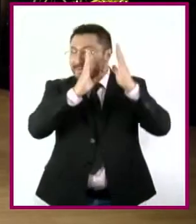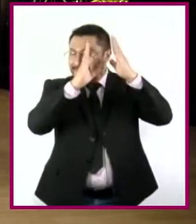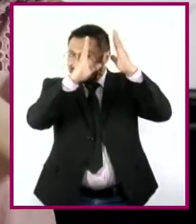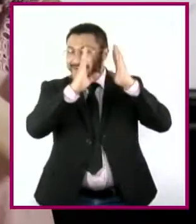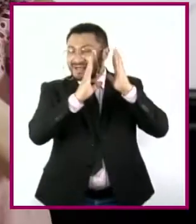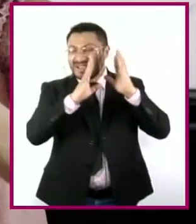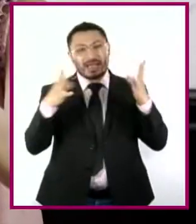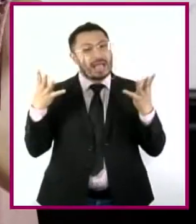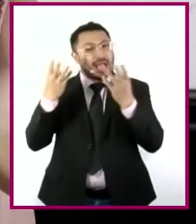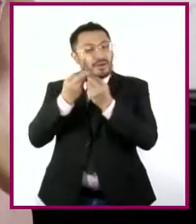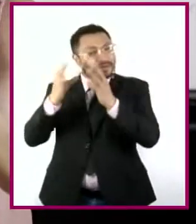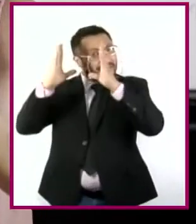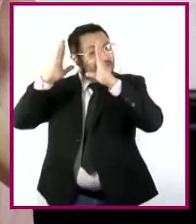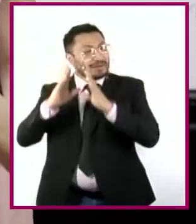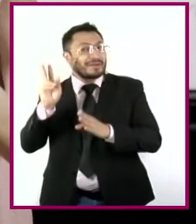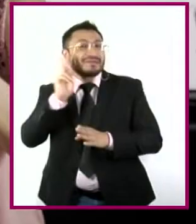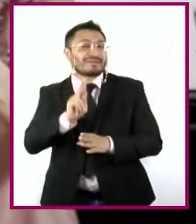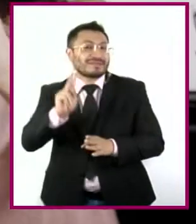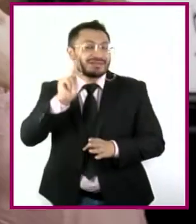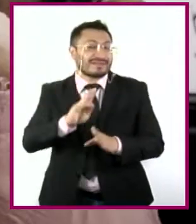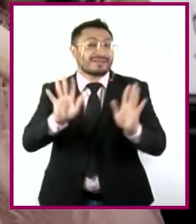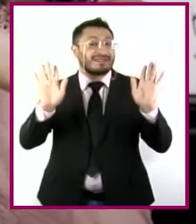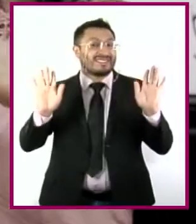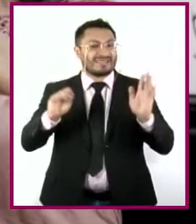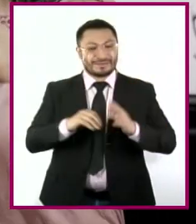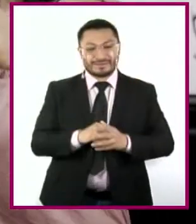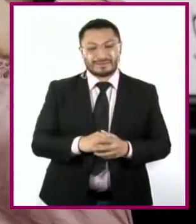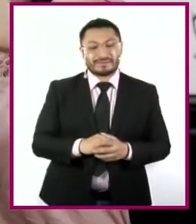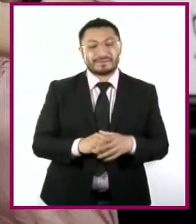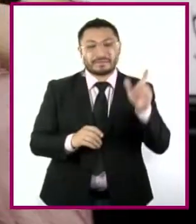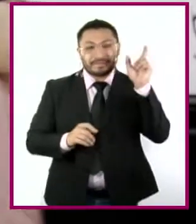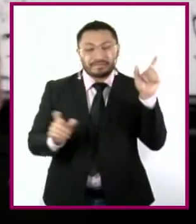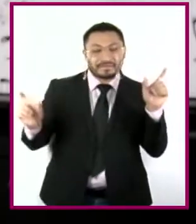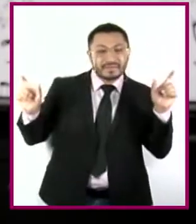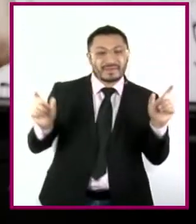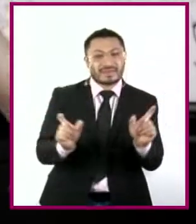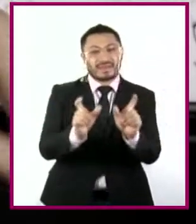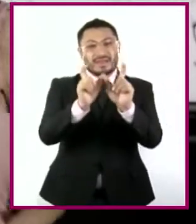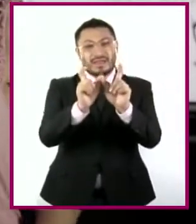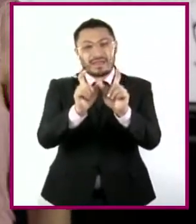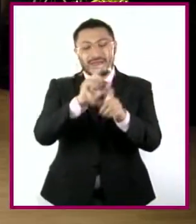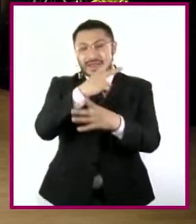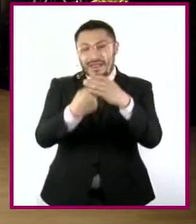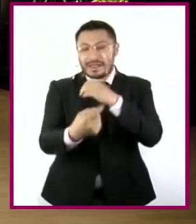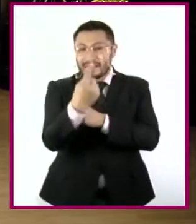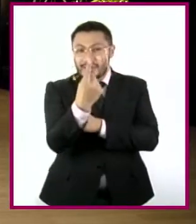como si fuera una sola cara. Vamos a intentarlo. A ver, tómame una foto. Ok.